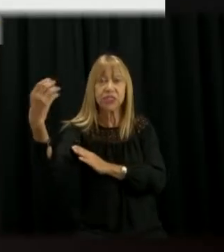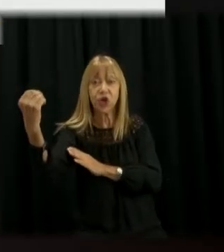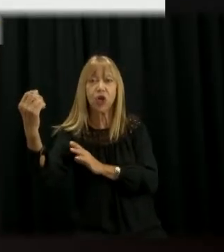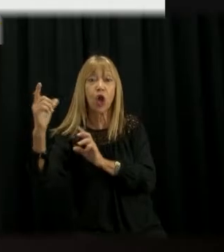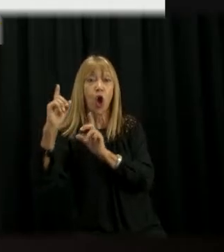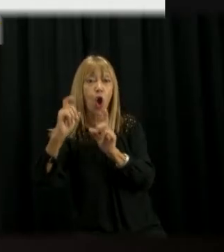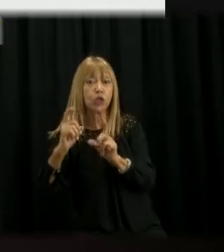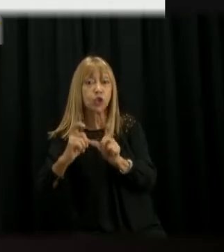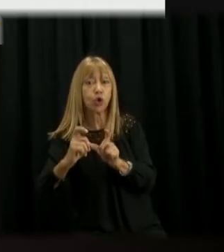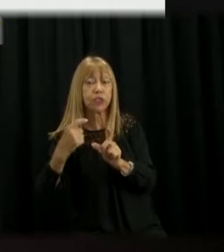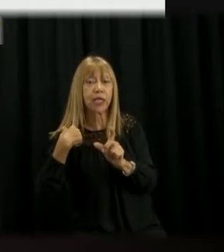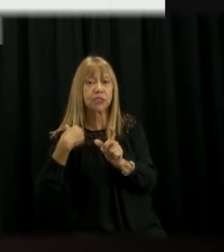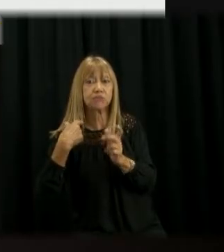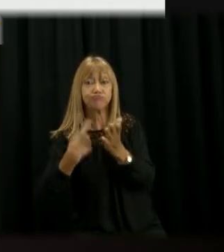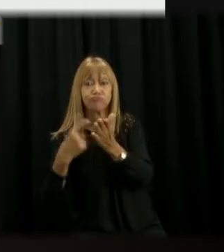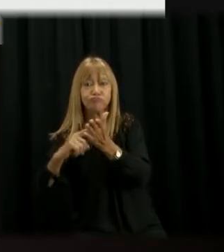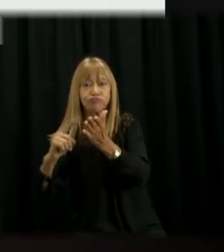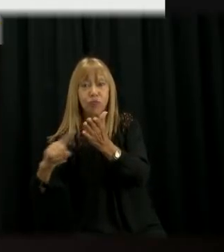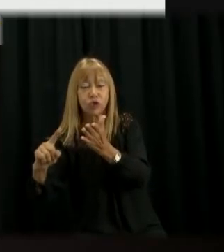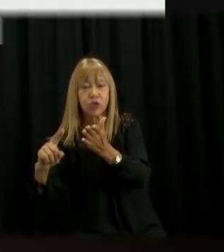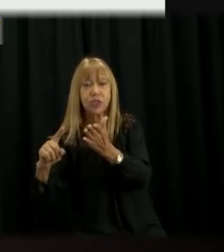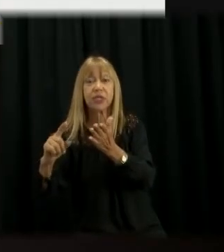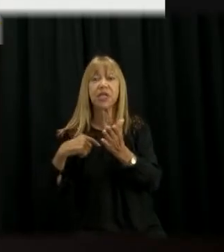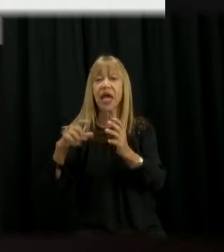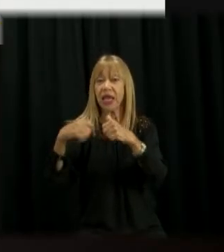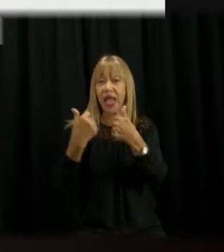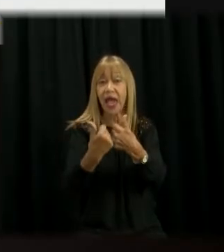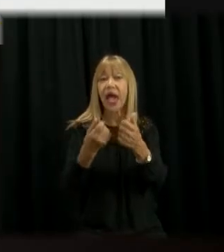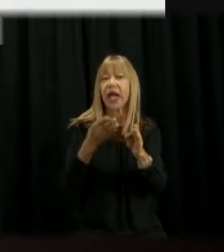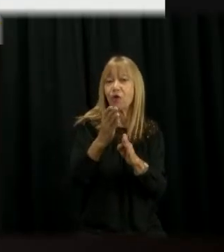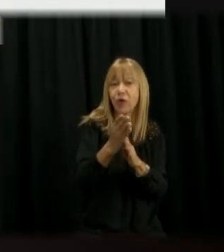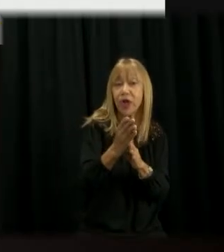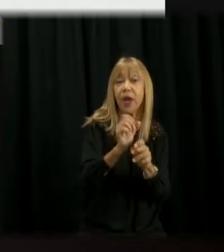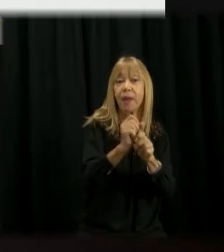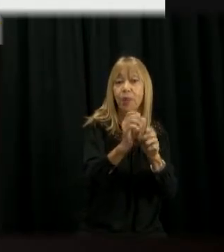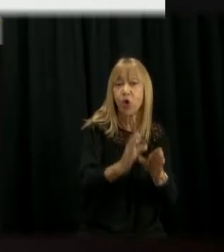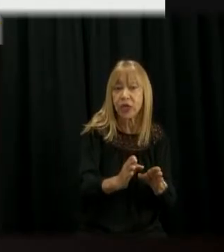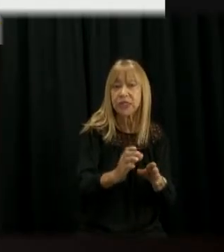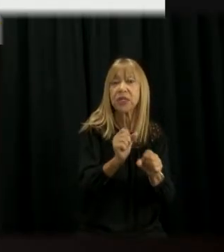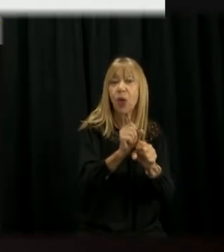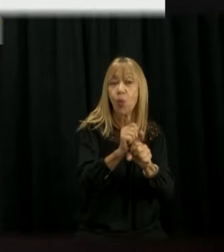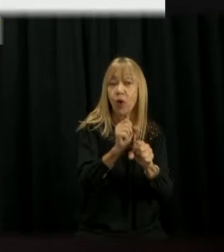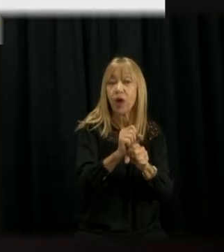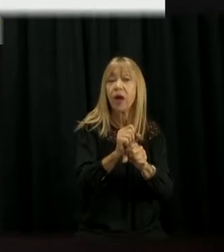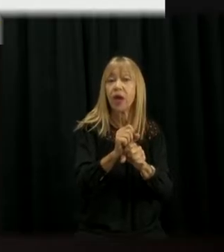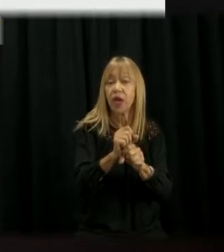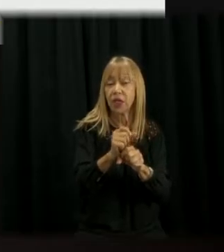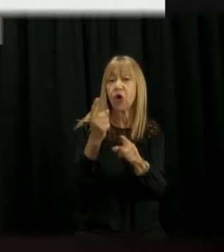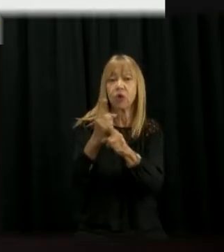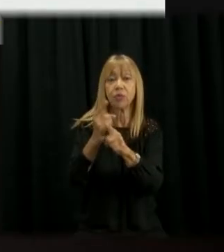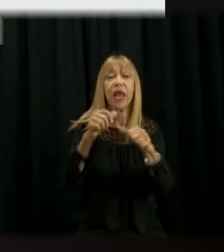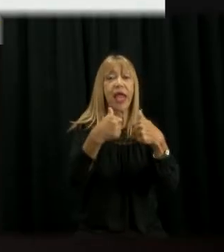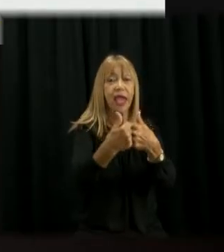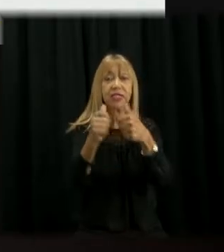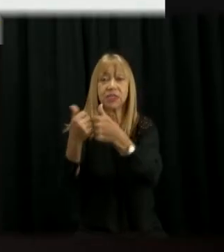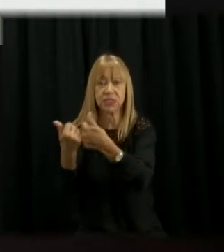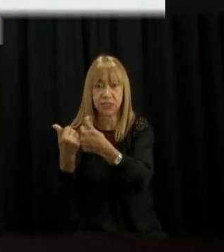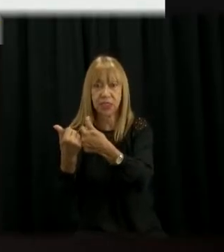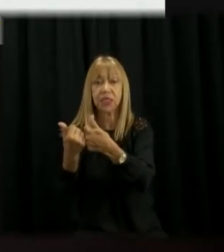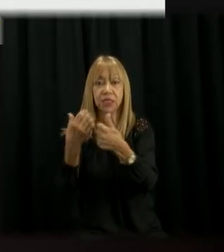los consultores externos dentro de la agencia y también empleados de carrera que trabajan en las